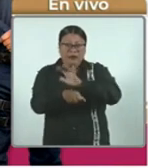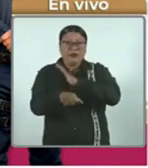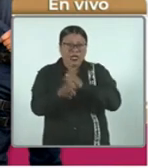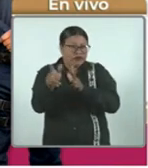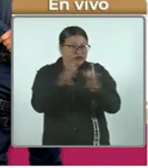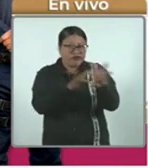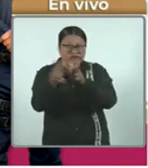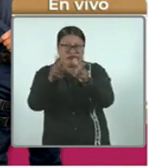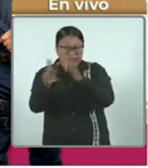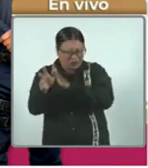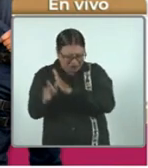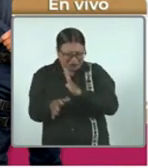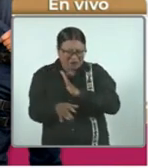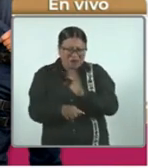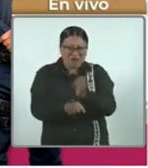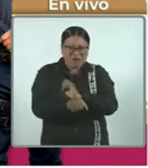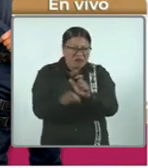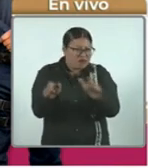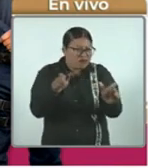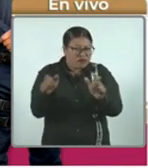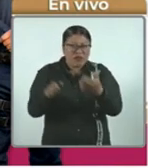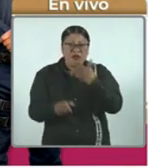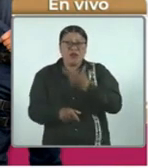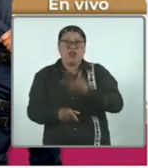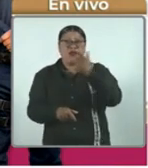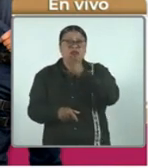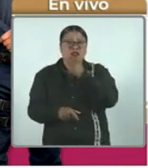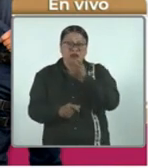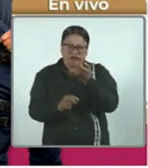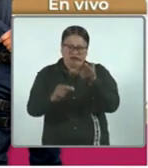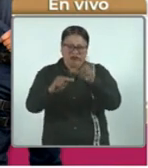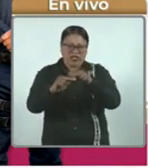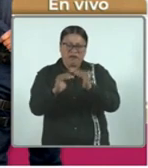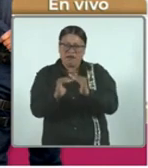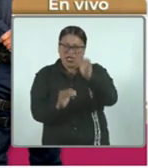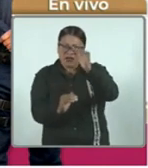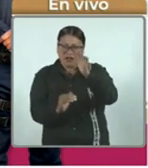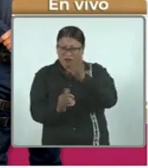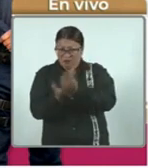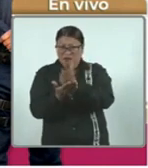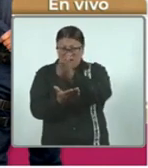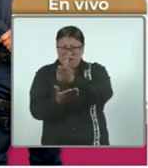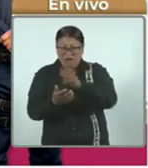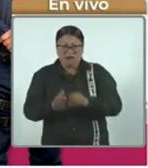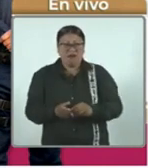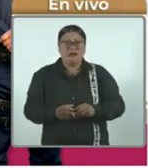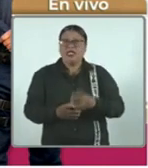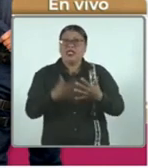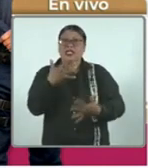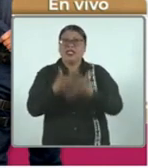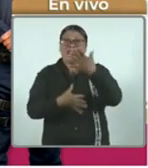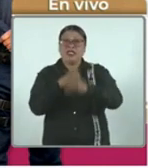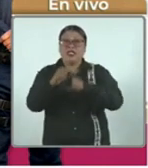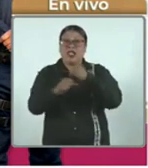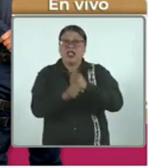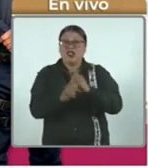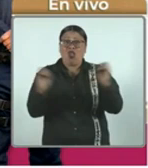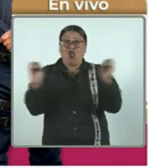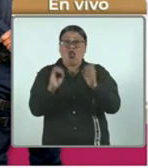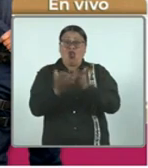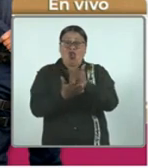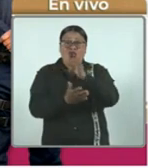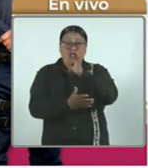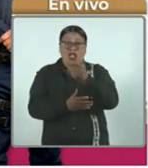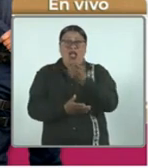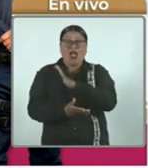operativos. Mejor policía, se les mejoró el salario. Tenía 15 años que no les mejoraban el salario. Les daban